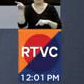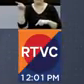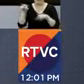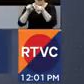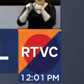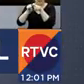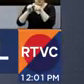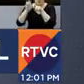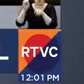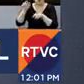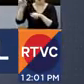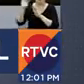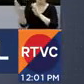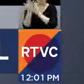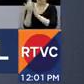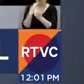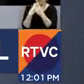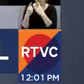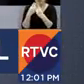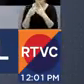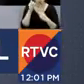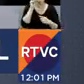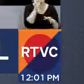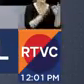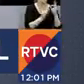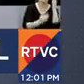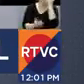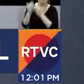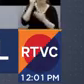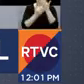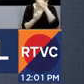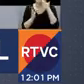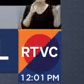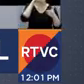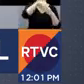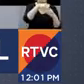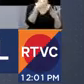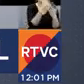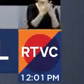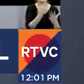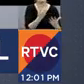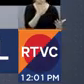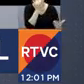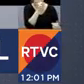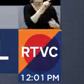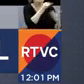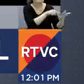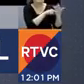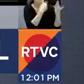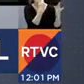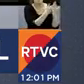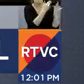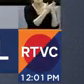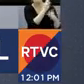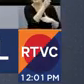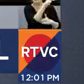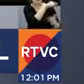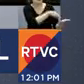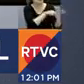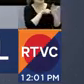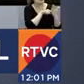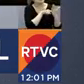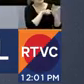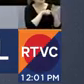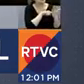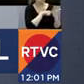lo envía a la cárcel o no, luego de que estudie los argumentos y las pruebas que ha presentado la Fiscalía y que lo vinculan directamente con el doble